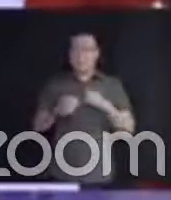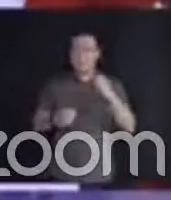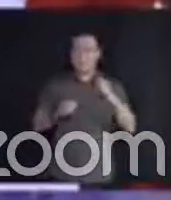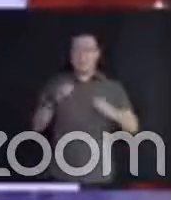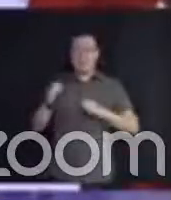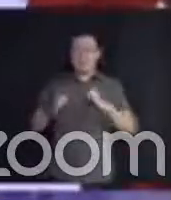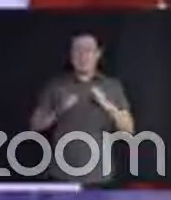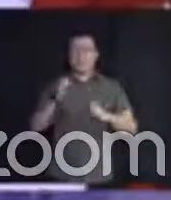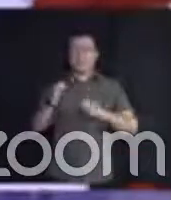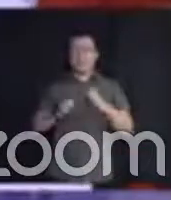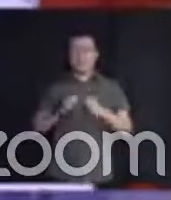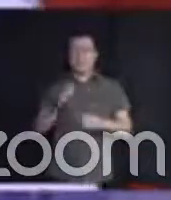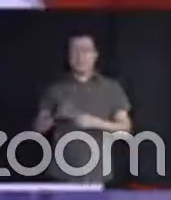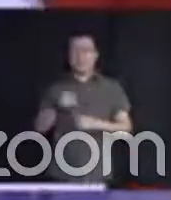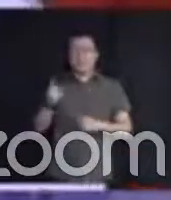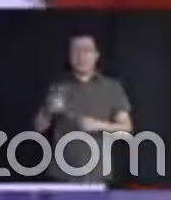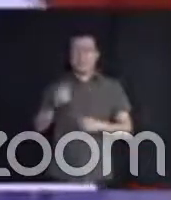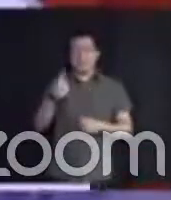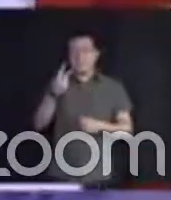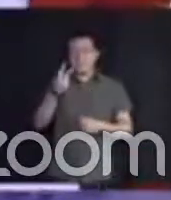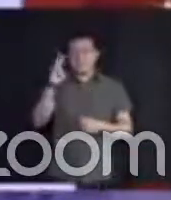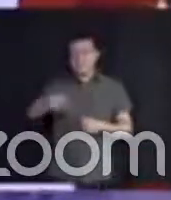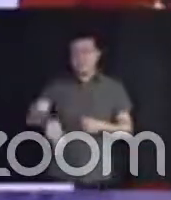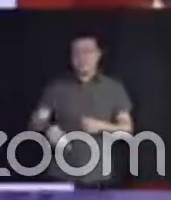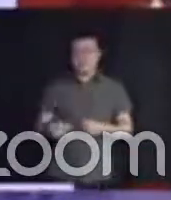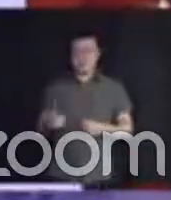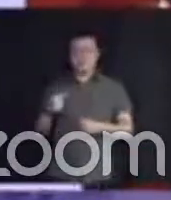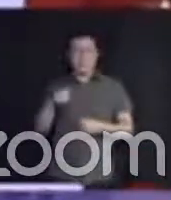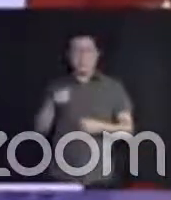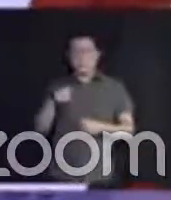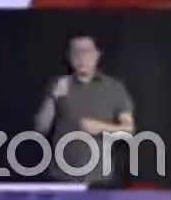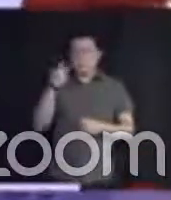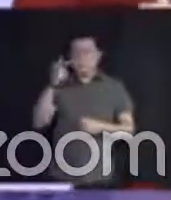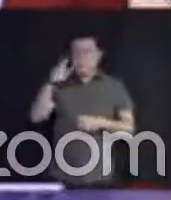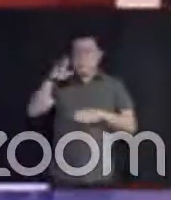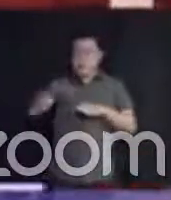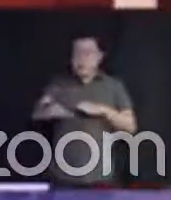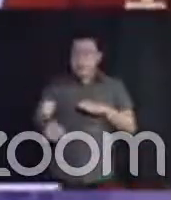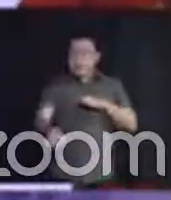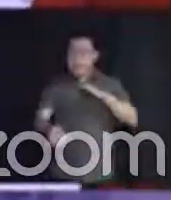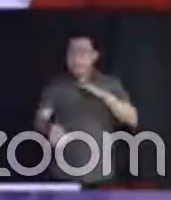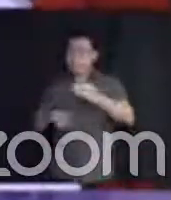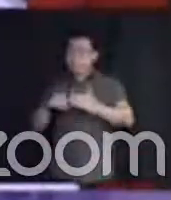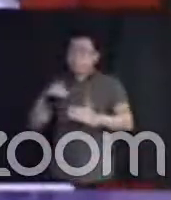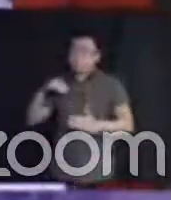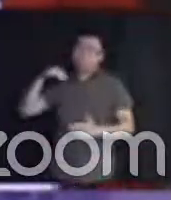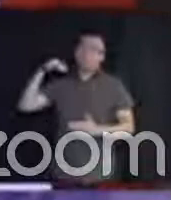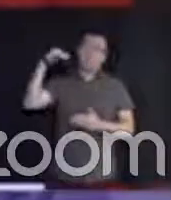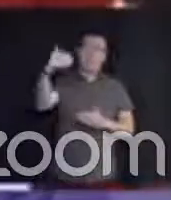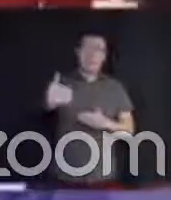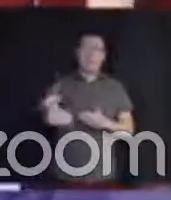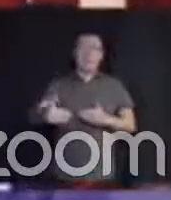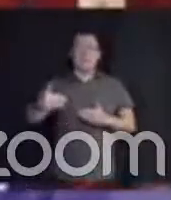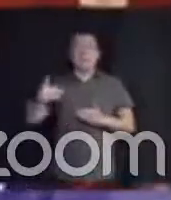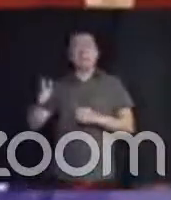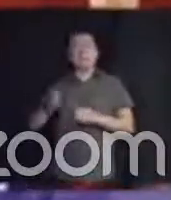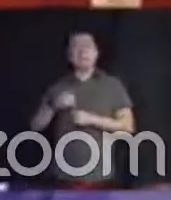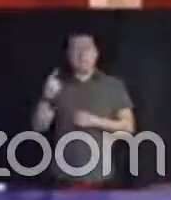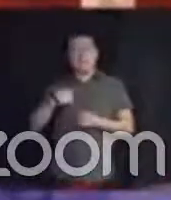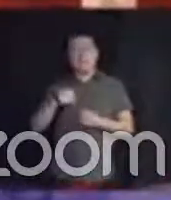Yo estoy bien contenta y bien emocionada, ¿verdad? Este es un paso, es un brinco que yo quise dar, ¿verdad? Un paso